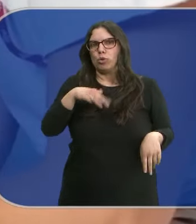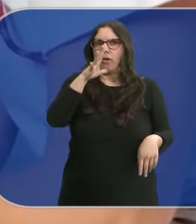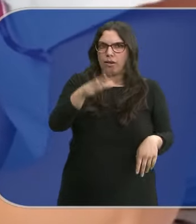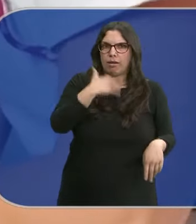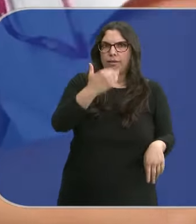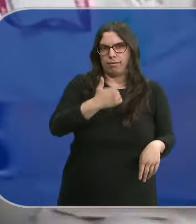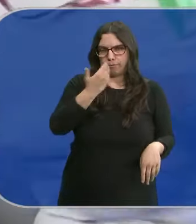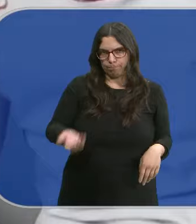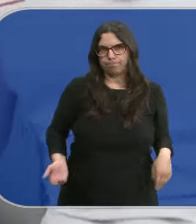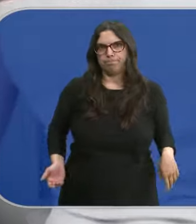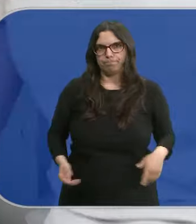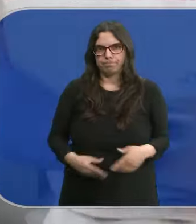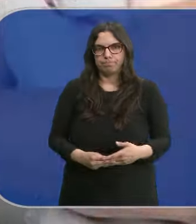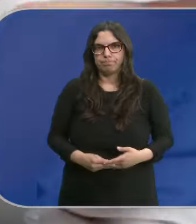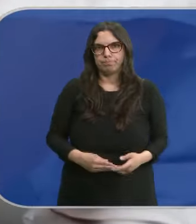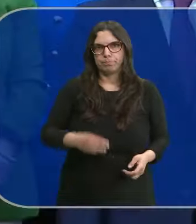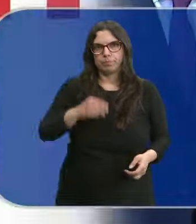cifra razonable.